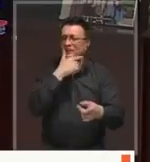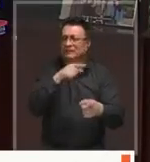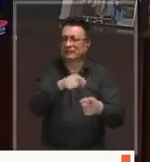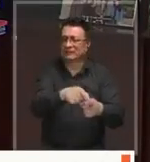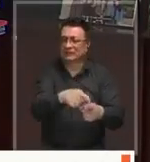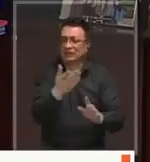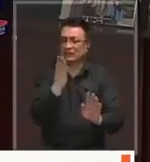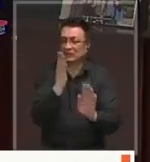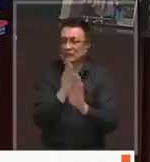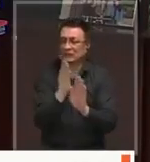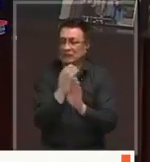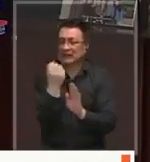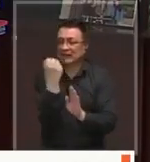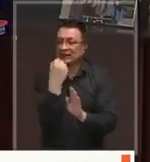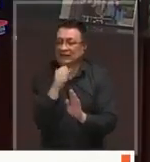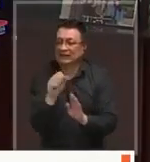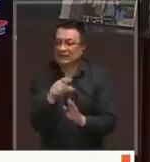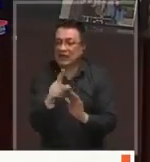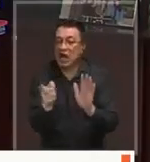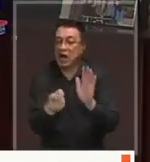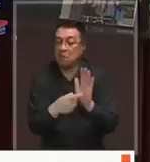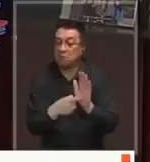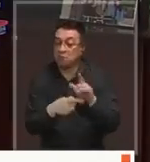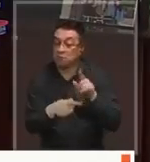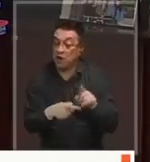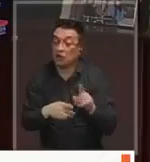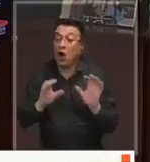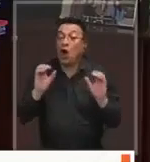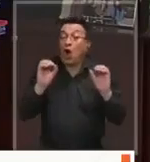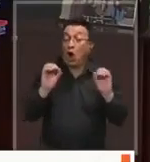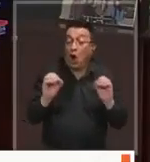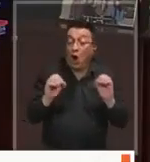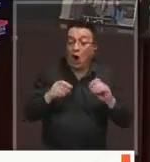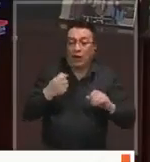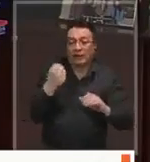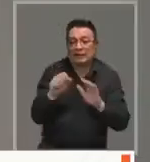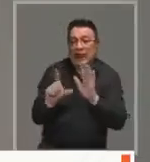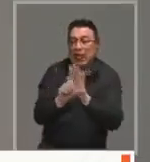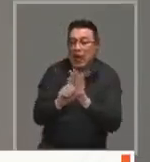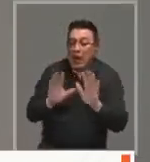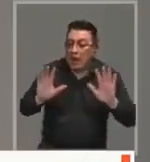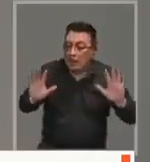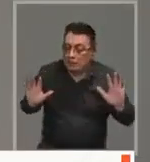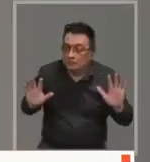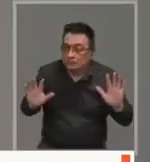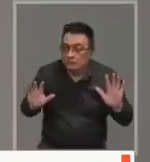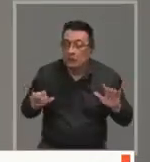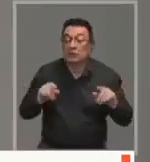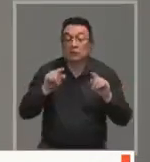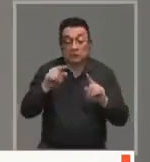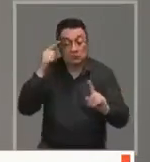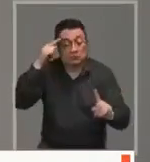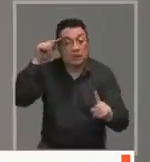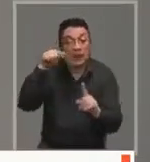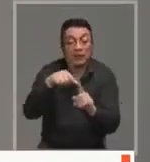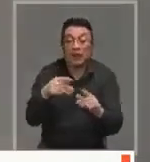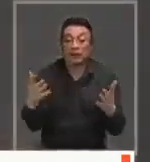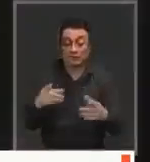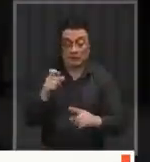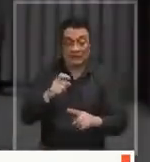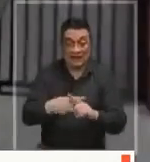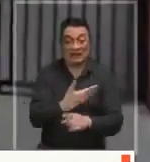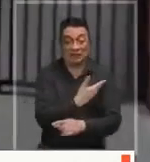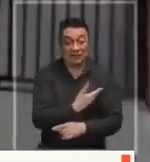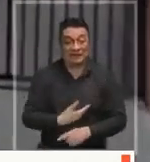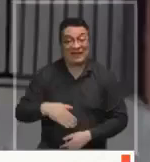de actividades de evasión tributaria o de actividades ilegales. Y la idea, según nos explica el expresidente del